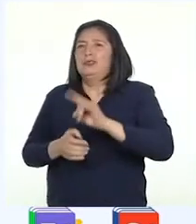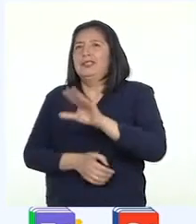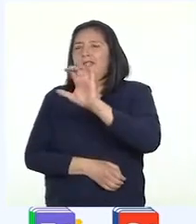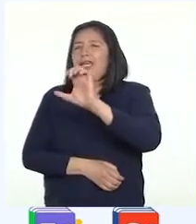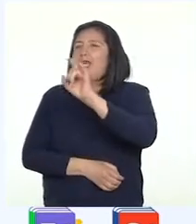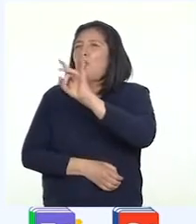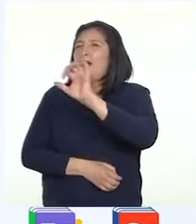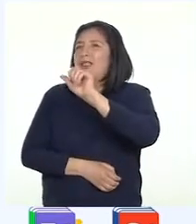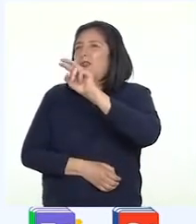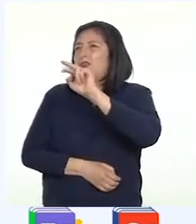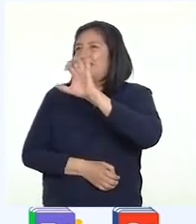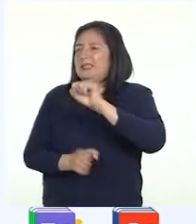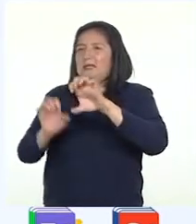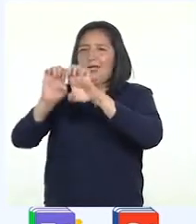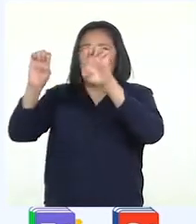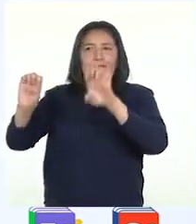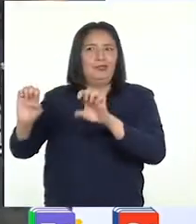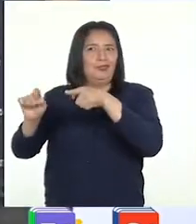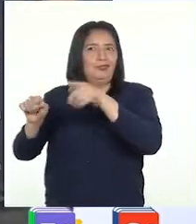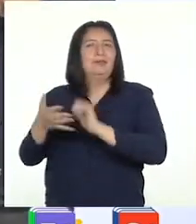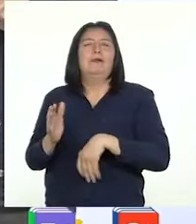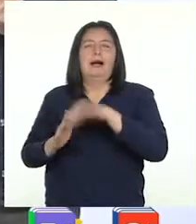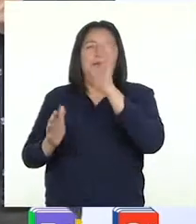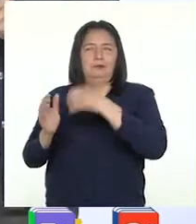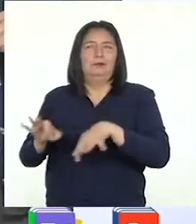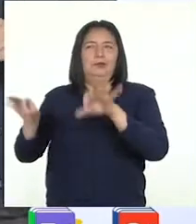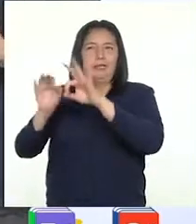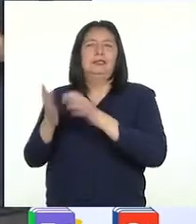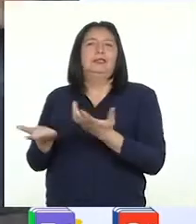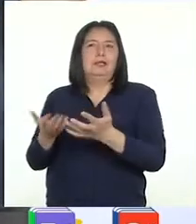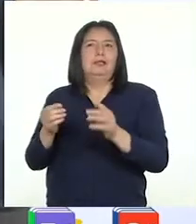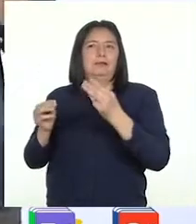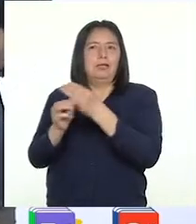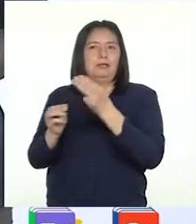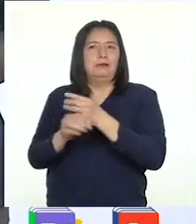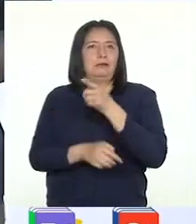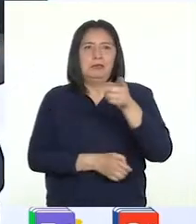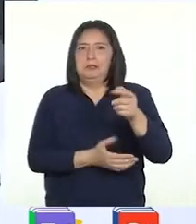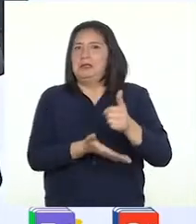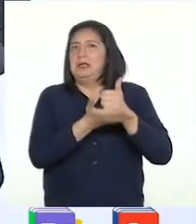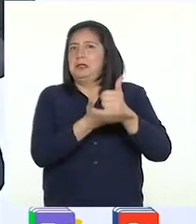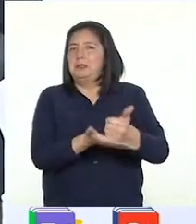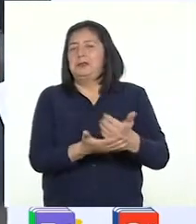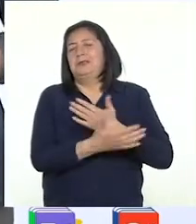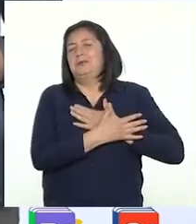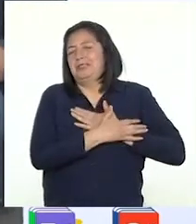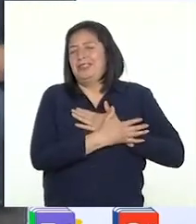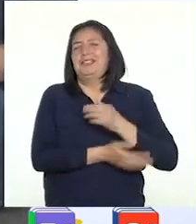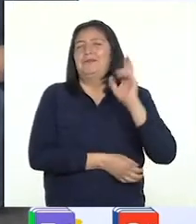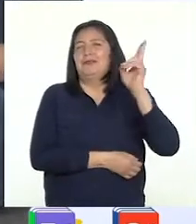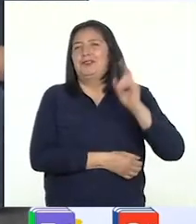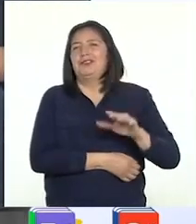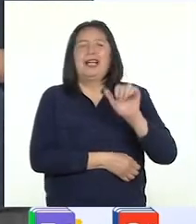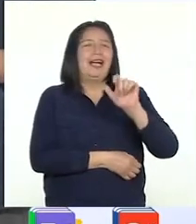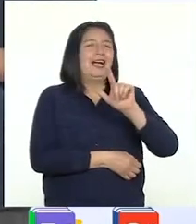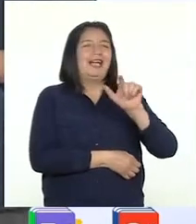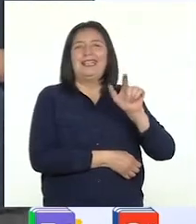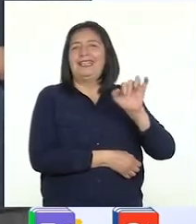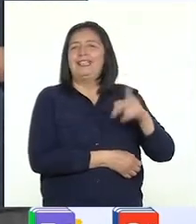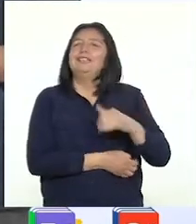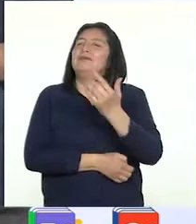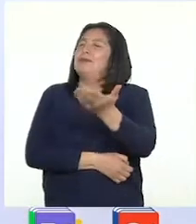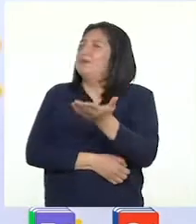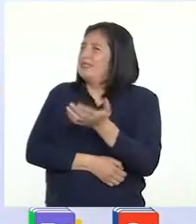de las estrategias más importantes en matemática. Para eso, contaremos con la colaboración de nuestra querida profesora Aleni.